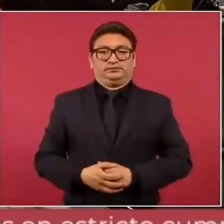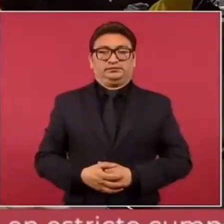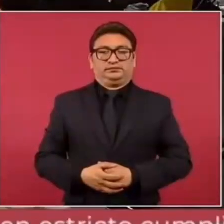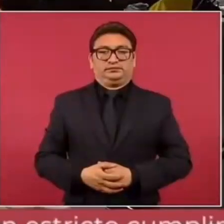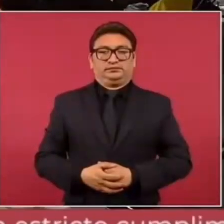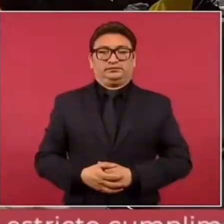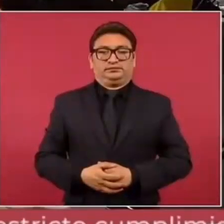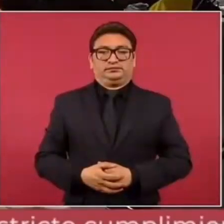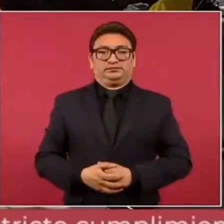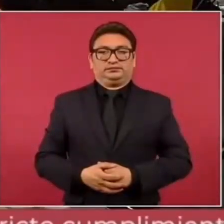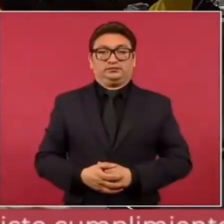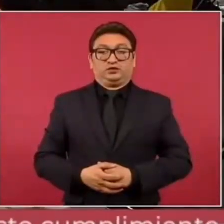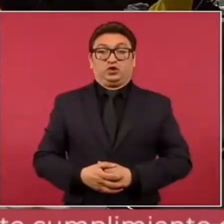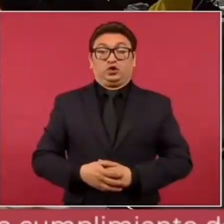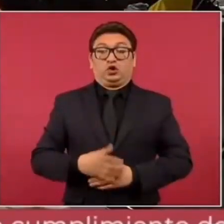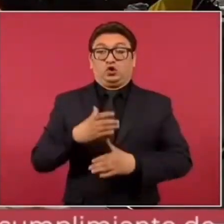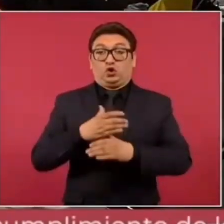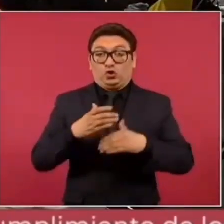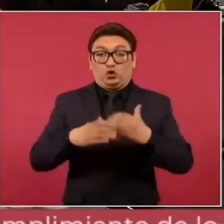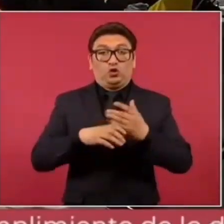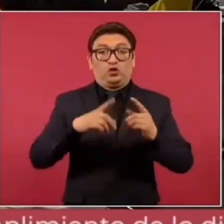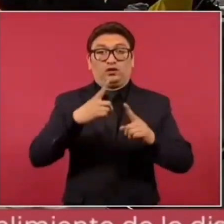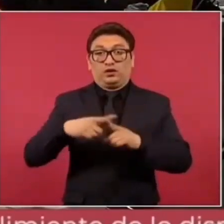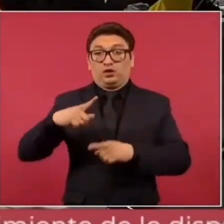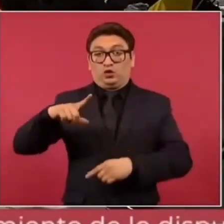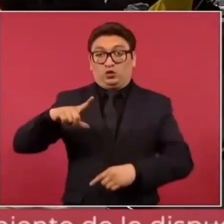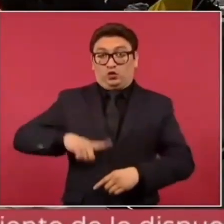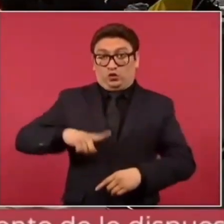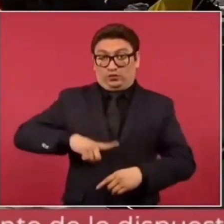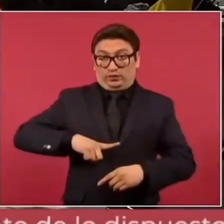Convirtieron lo público en privado.